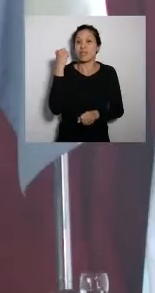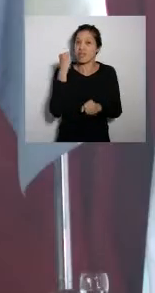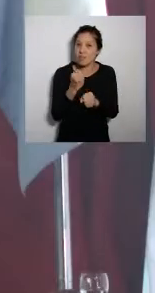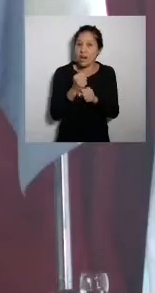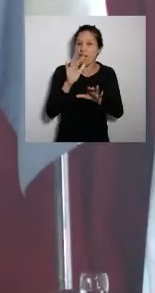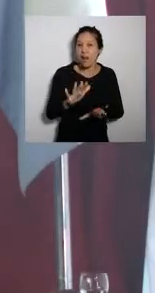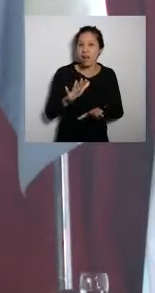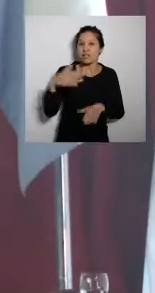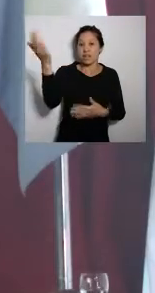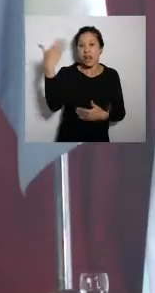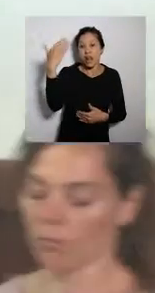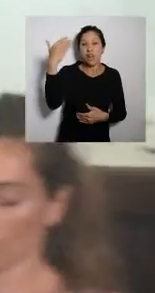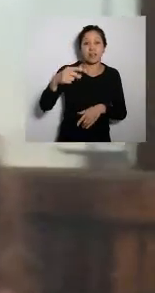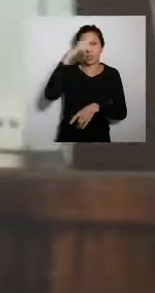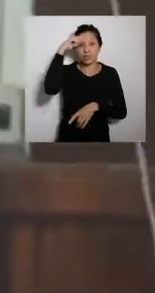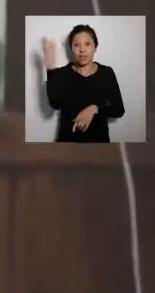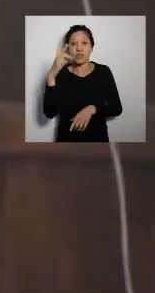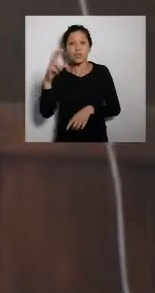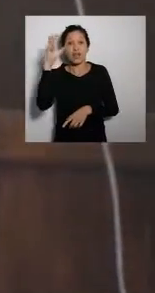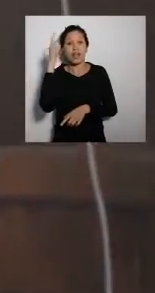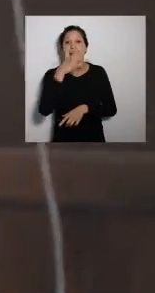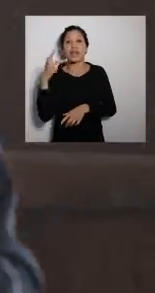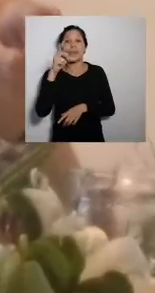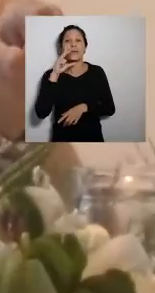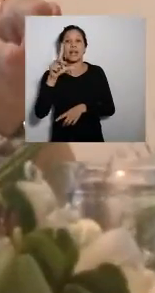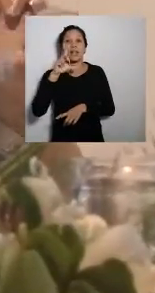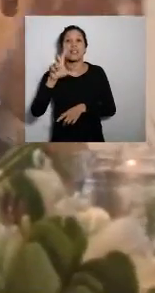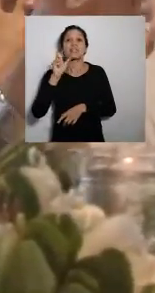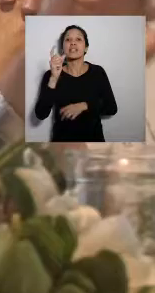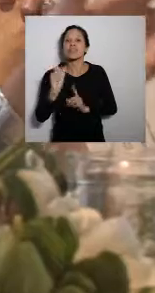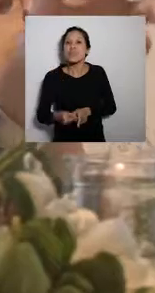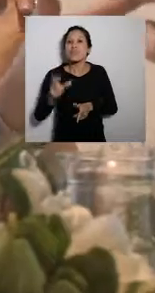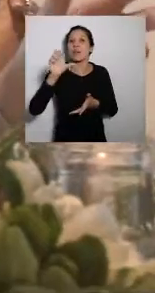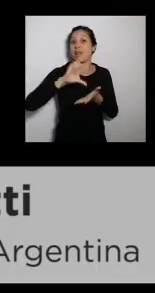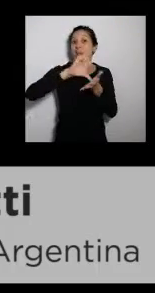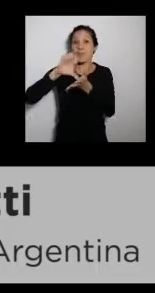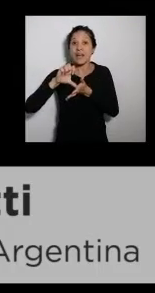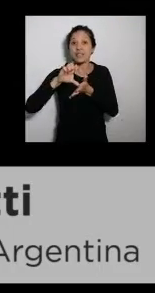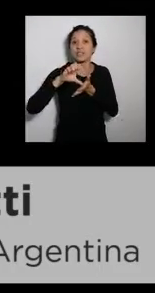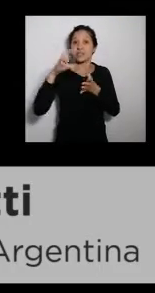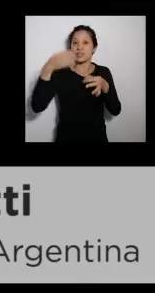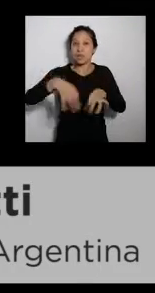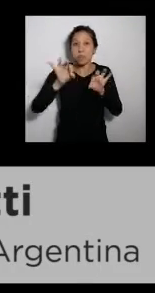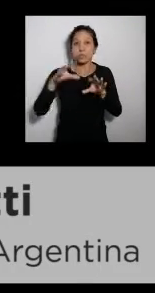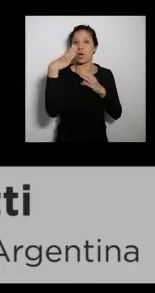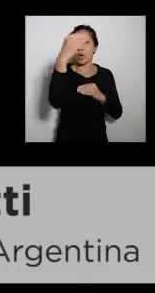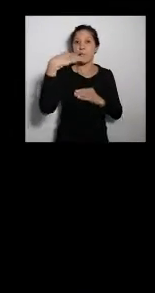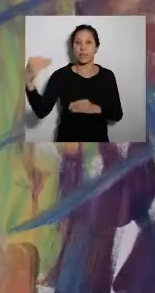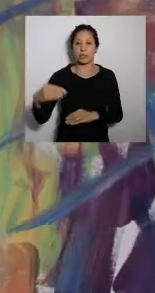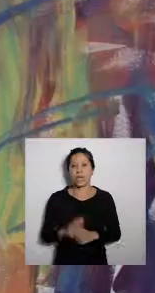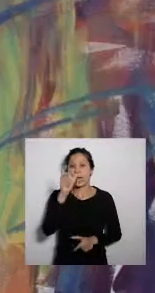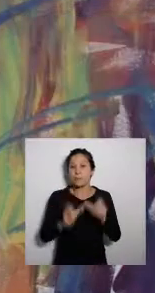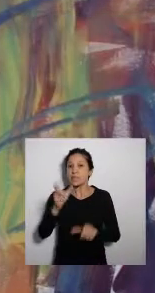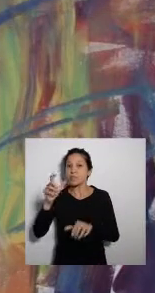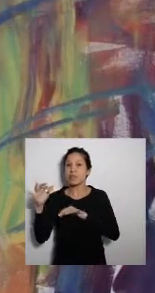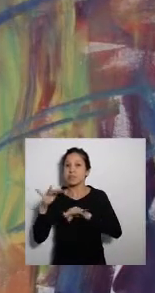haciendo esta tarea, esta Jornada Nacional de Rehabilitación, y que además repliquemos estas actividades en todo el país.